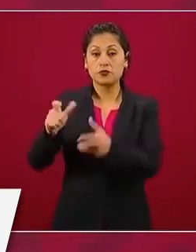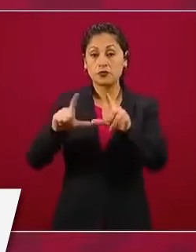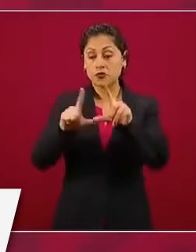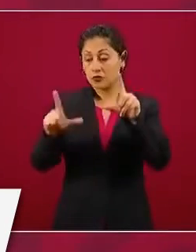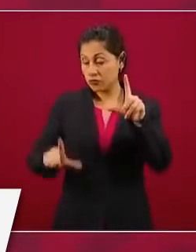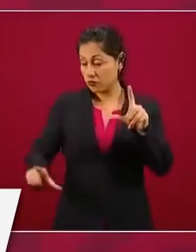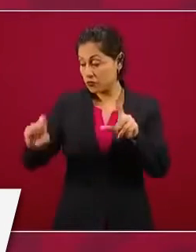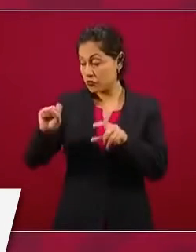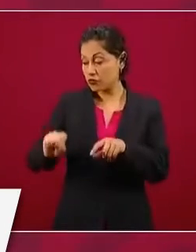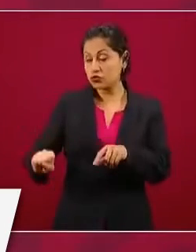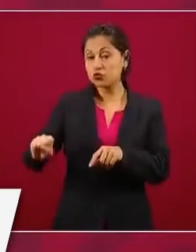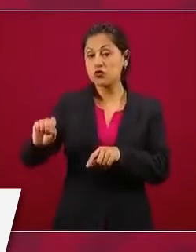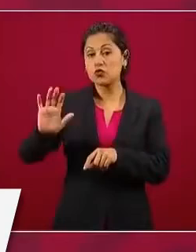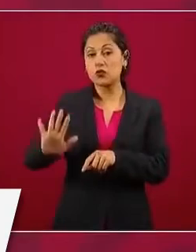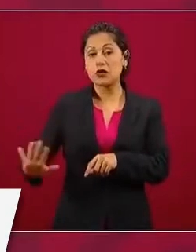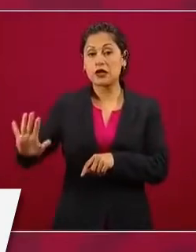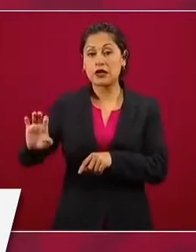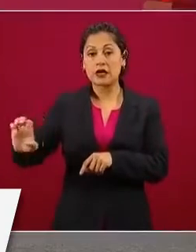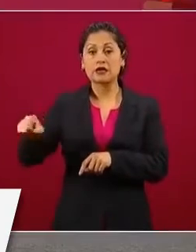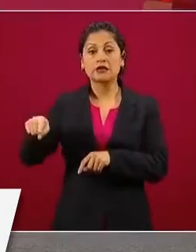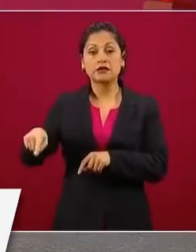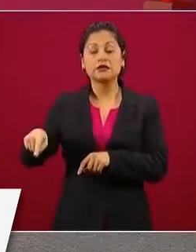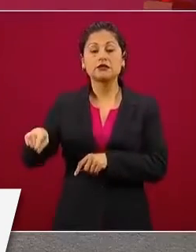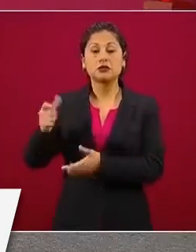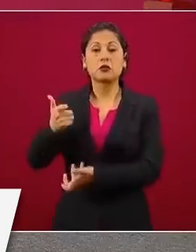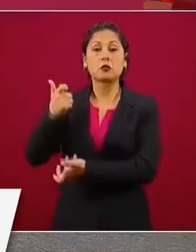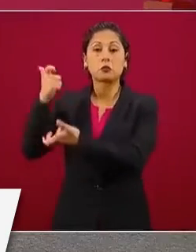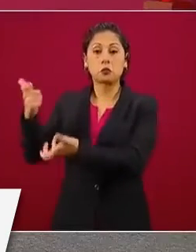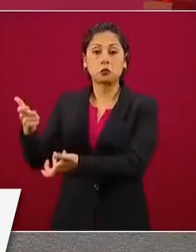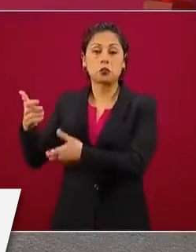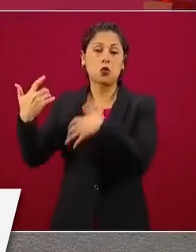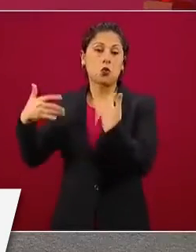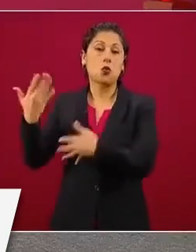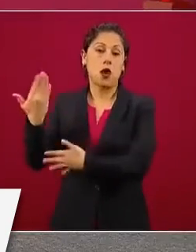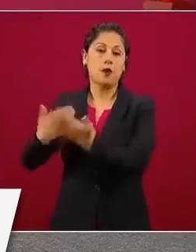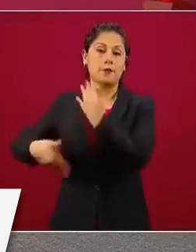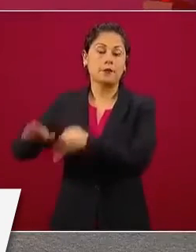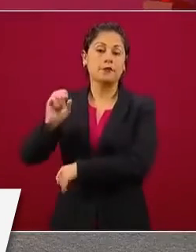sur-sureste ha crecido mucho con ese propósito